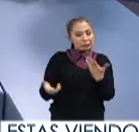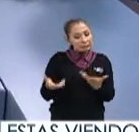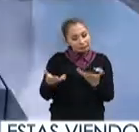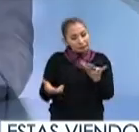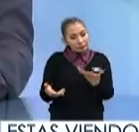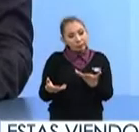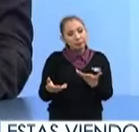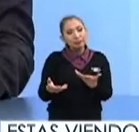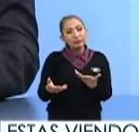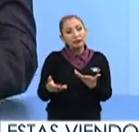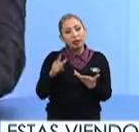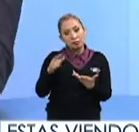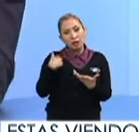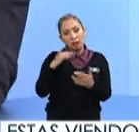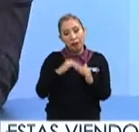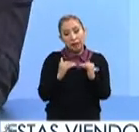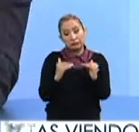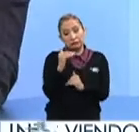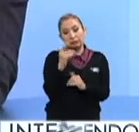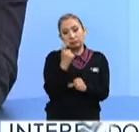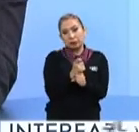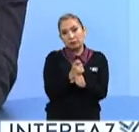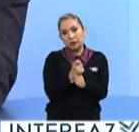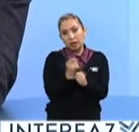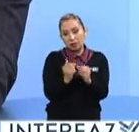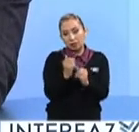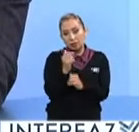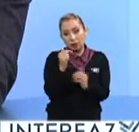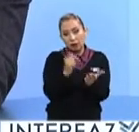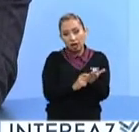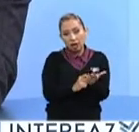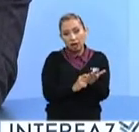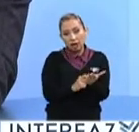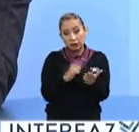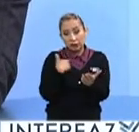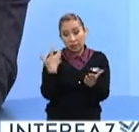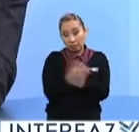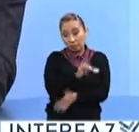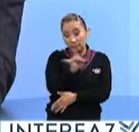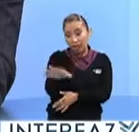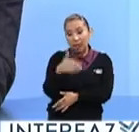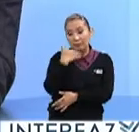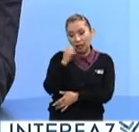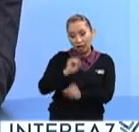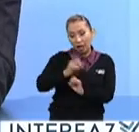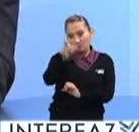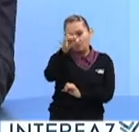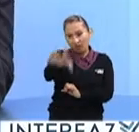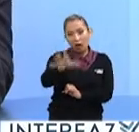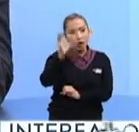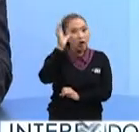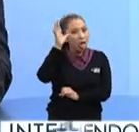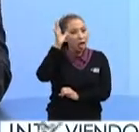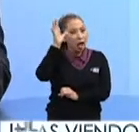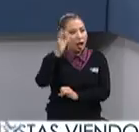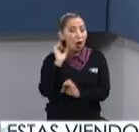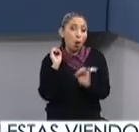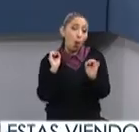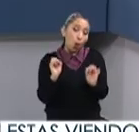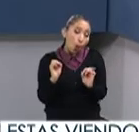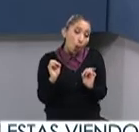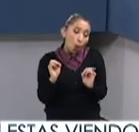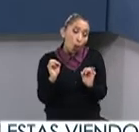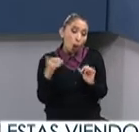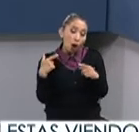pues lo potencia hacia la primera plaza. Es decir, si le ganó a Alemania, lo lógico es que le gane a Corea, o al